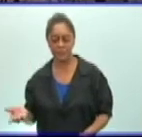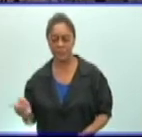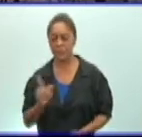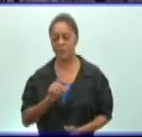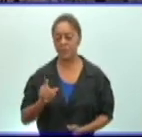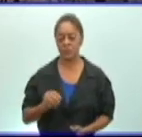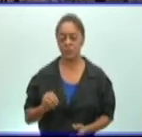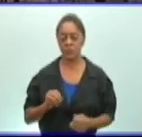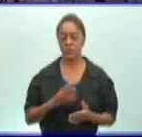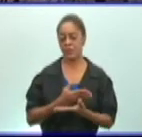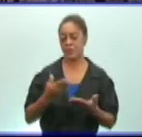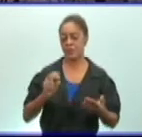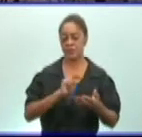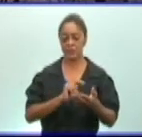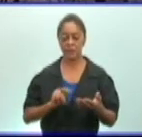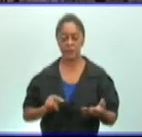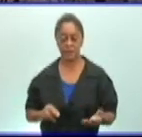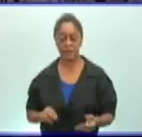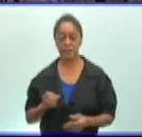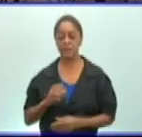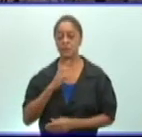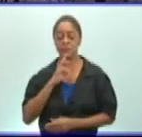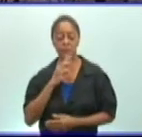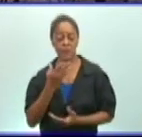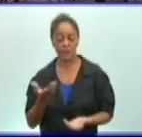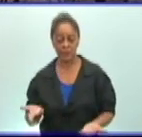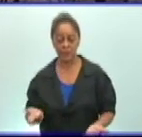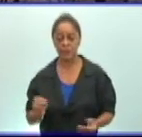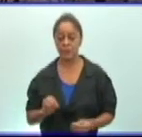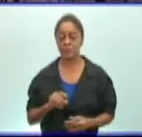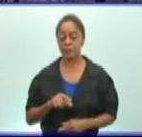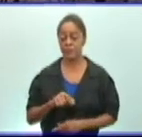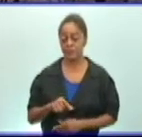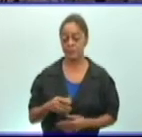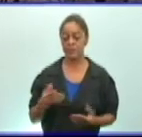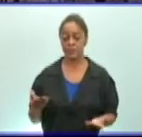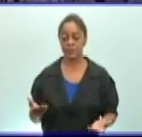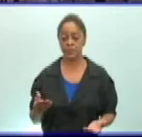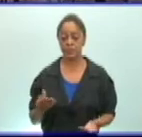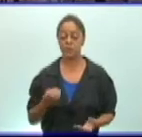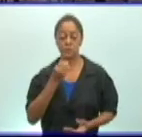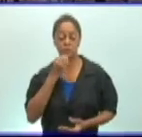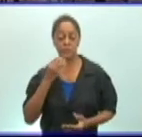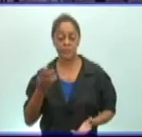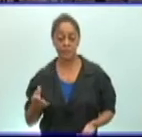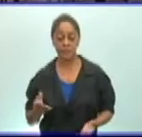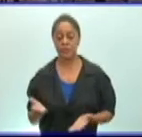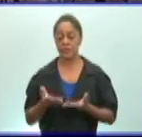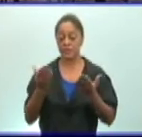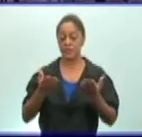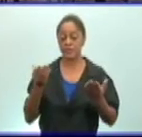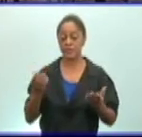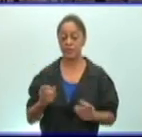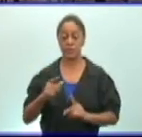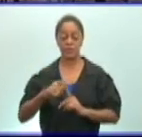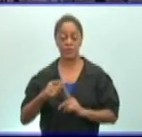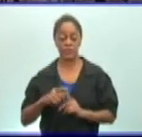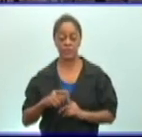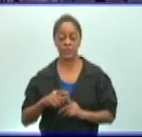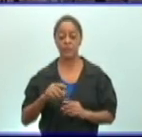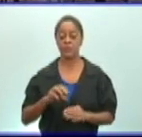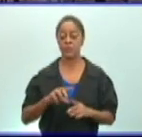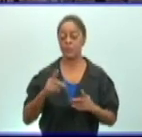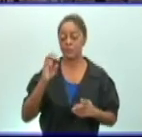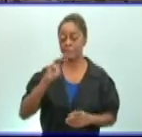grandes ríos que fertilicen las tierras? Bueno, precisamente esto va a ser posible a partir del desarrollo de la técnica del barbecho bienal.